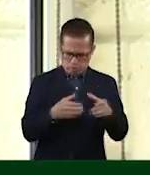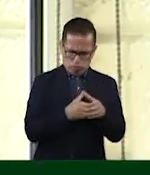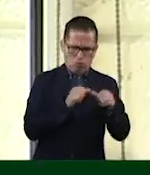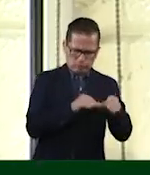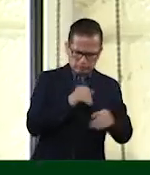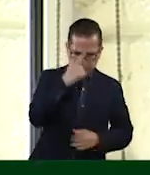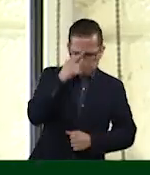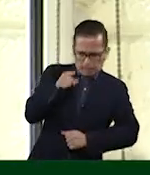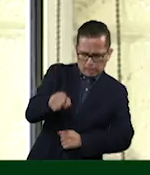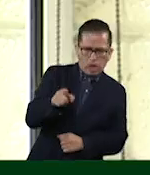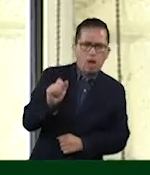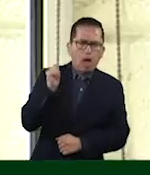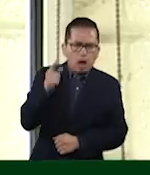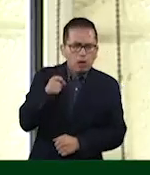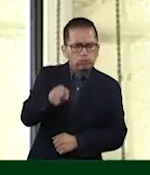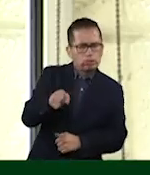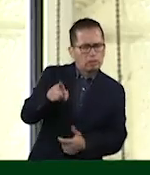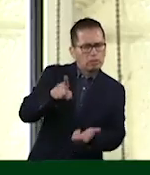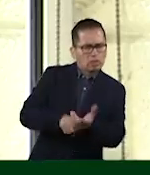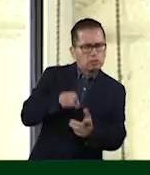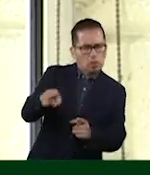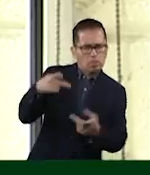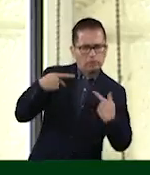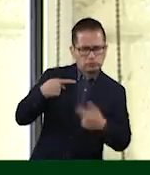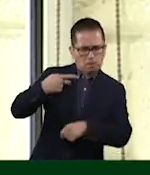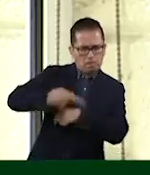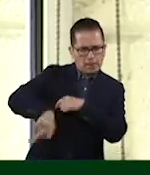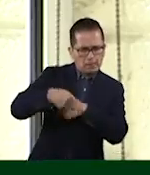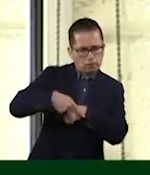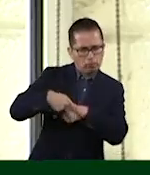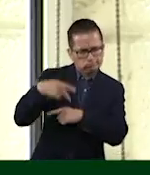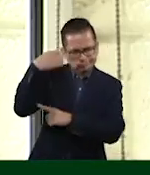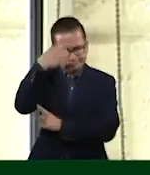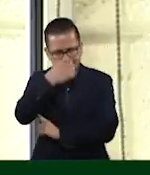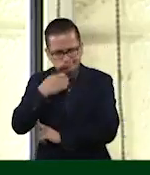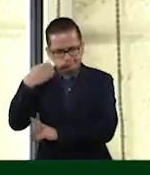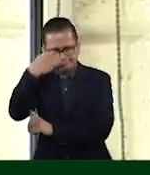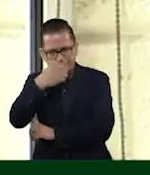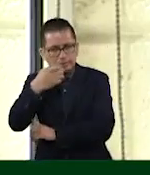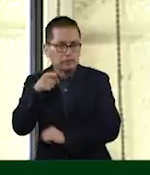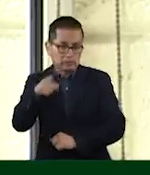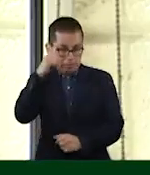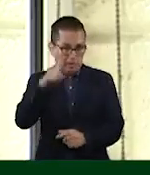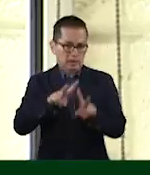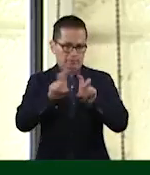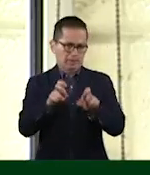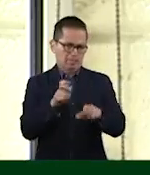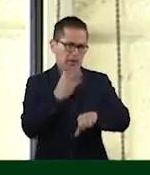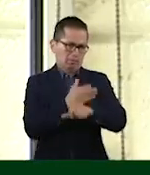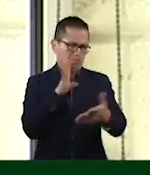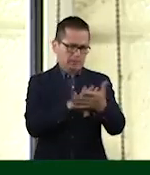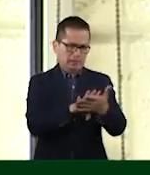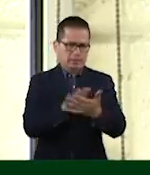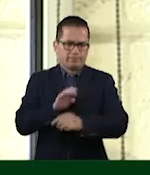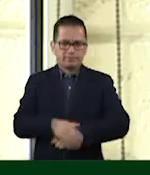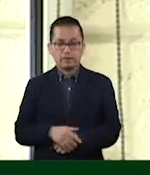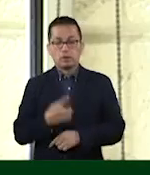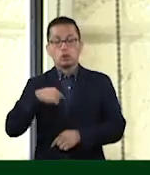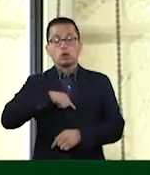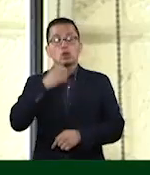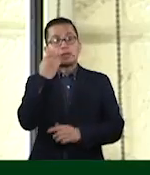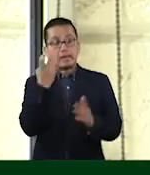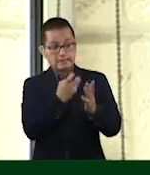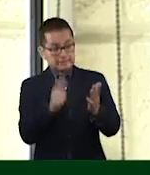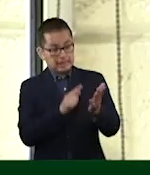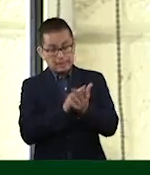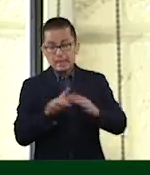la peligrosidad procesal de los sujetos. Esto en materia penal. Y lo que queremos con esta reforma es